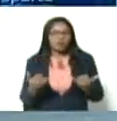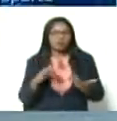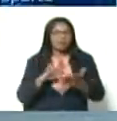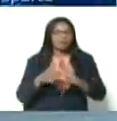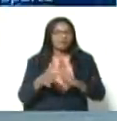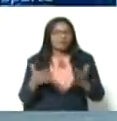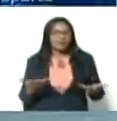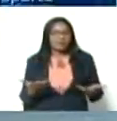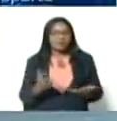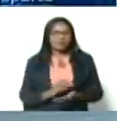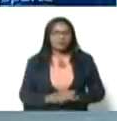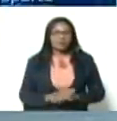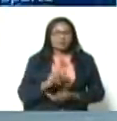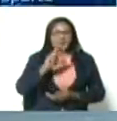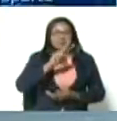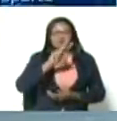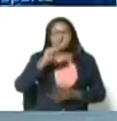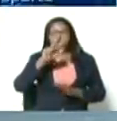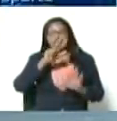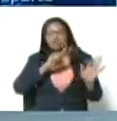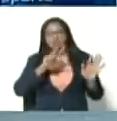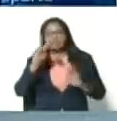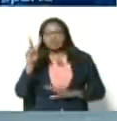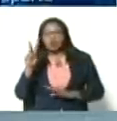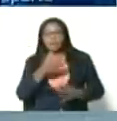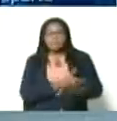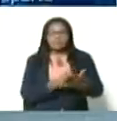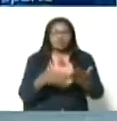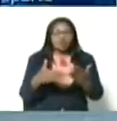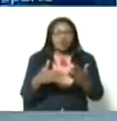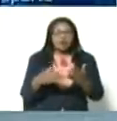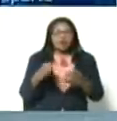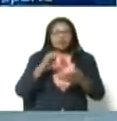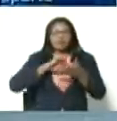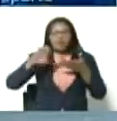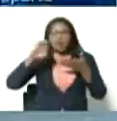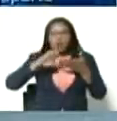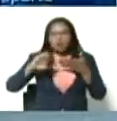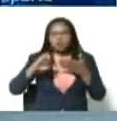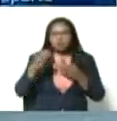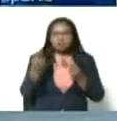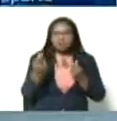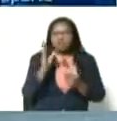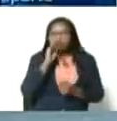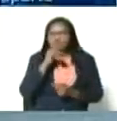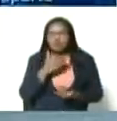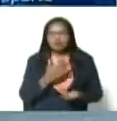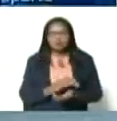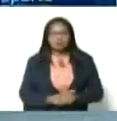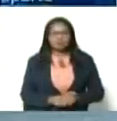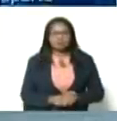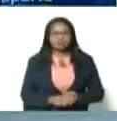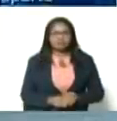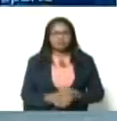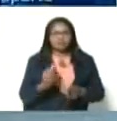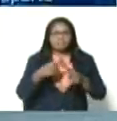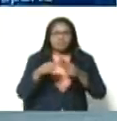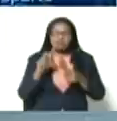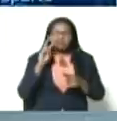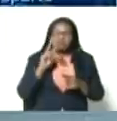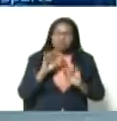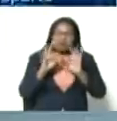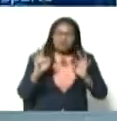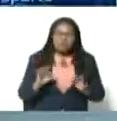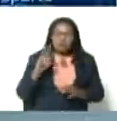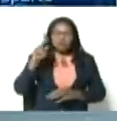de 382 millones de euros. Esa plática no la tenemos, pero sí podemos ir poniendo plática